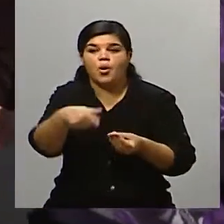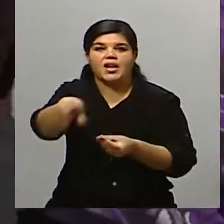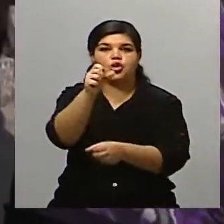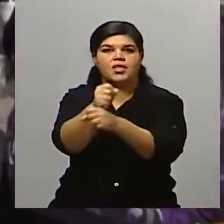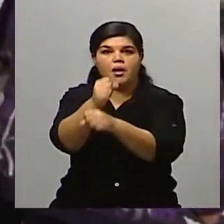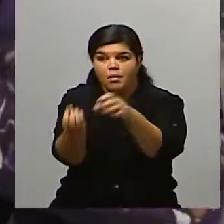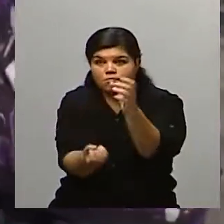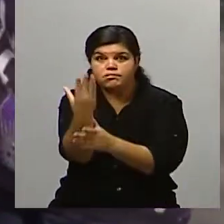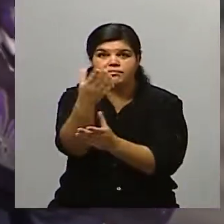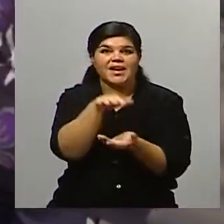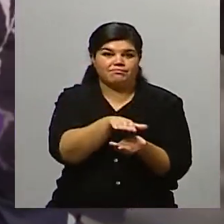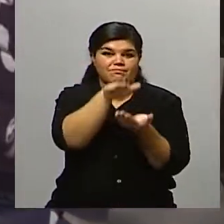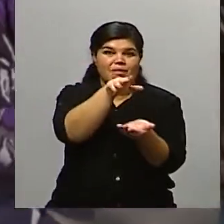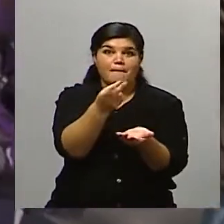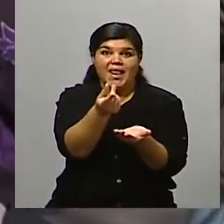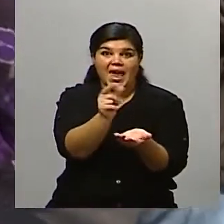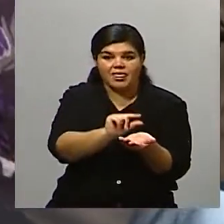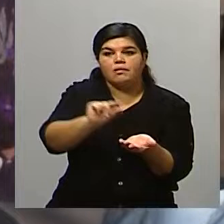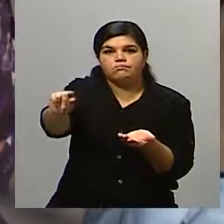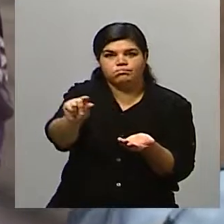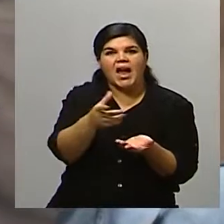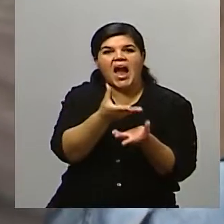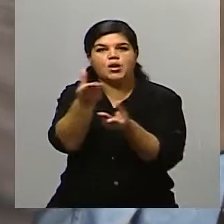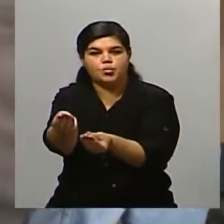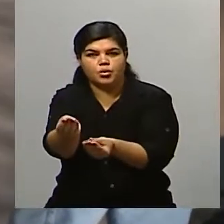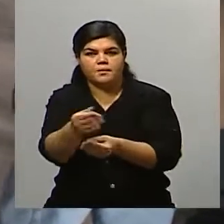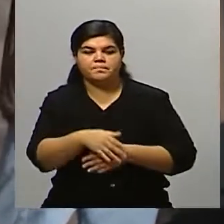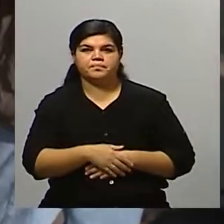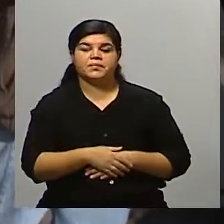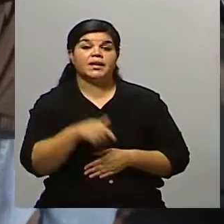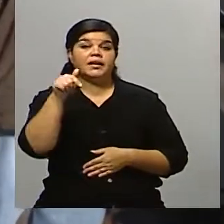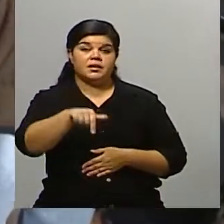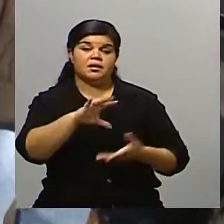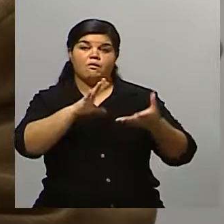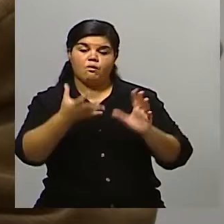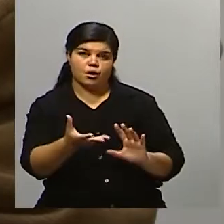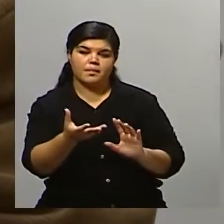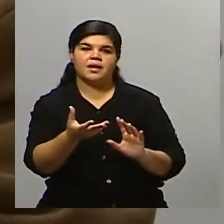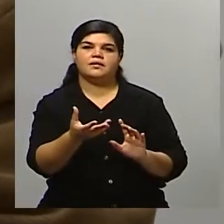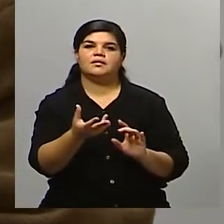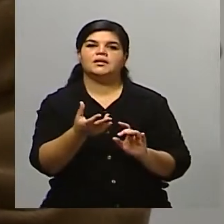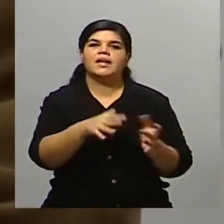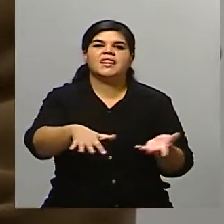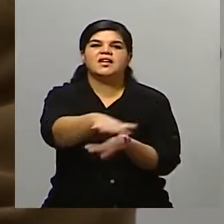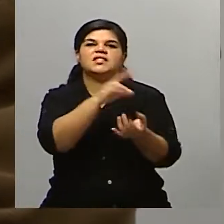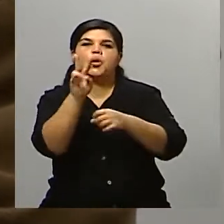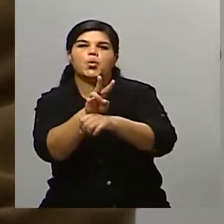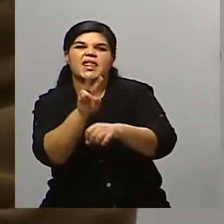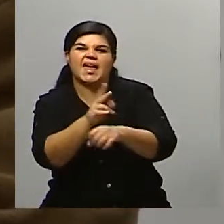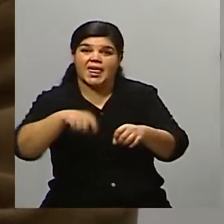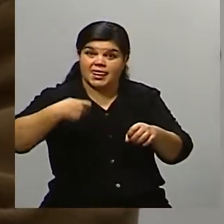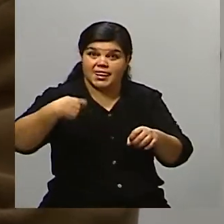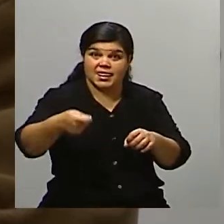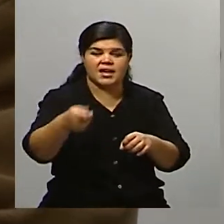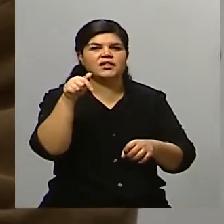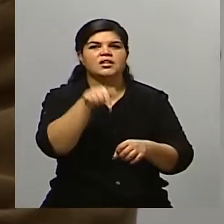la amplitud con respecto a la seguridad social, ¿no? Desde este sistema de seguridad social ya permitió crear políticas,